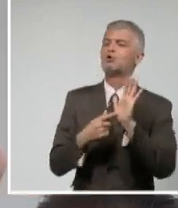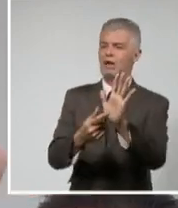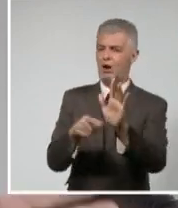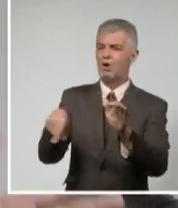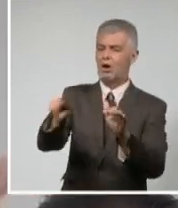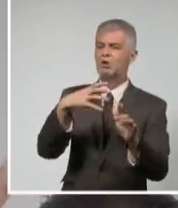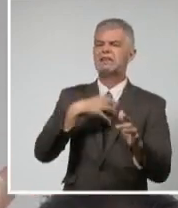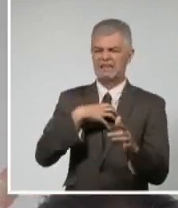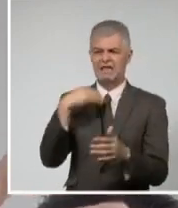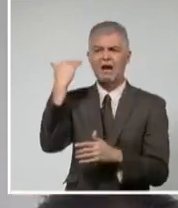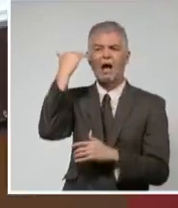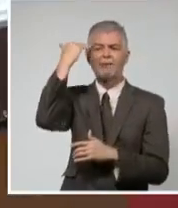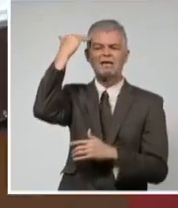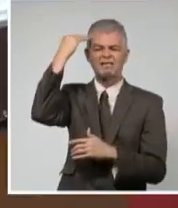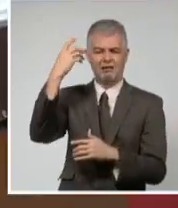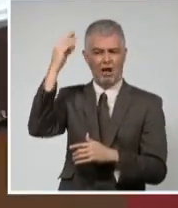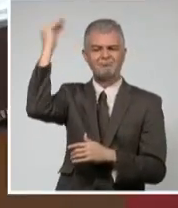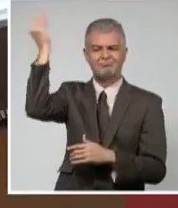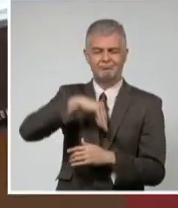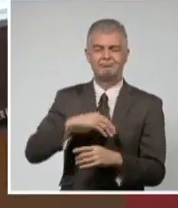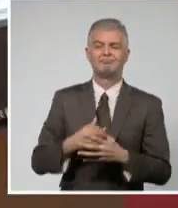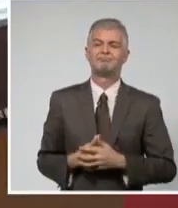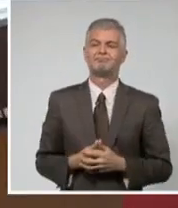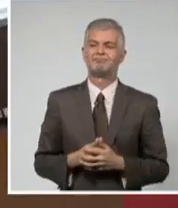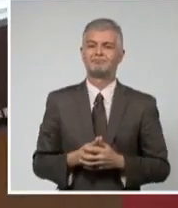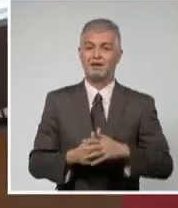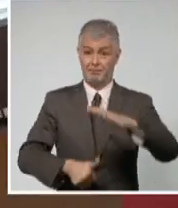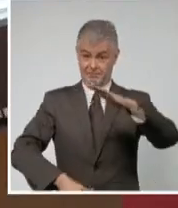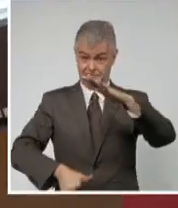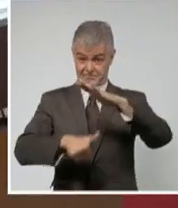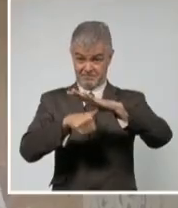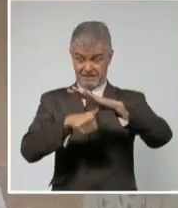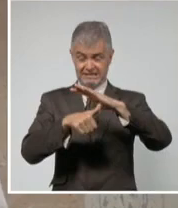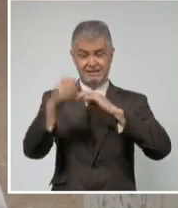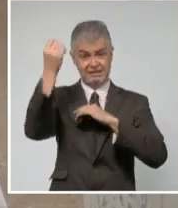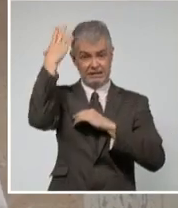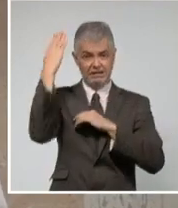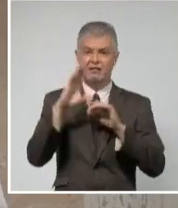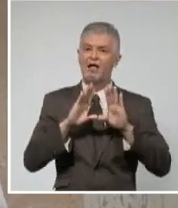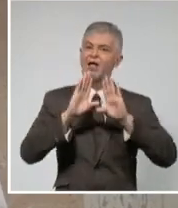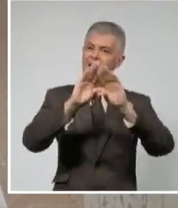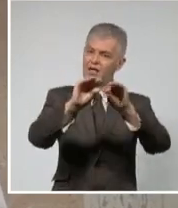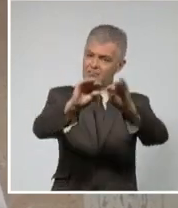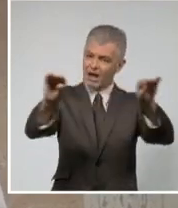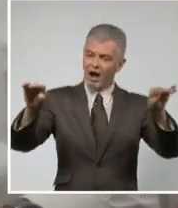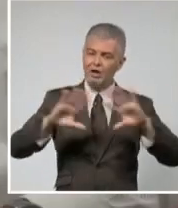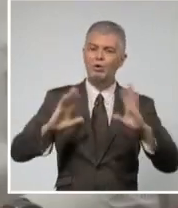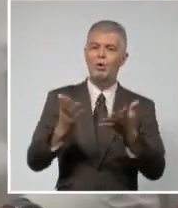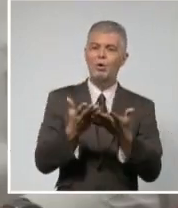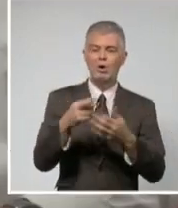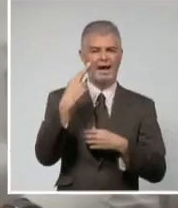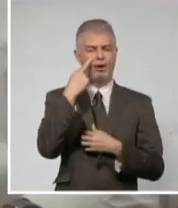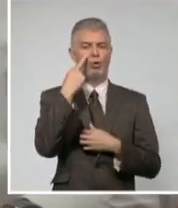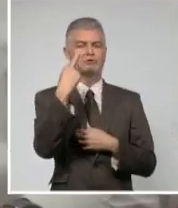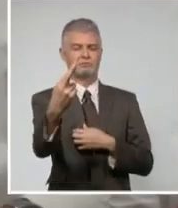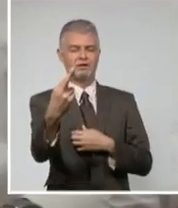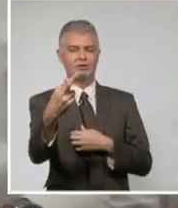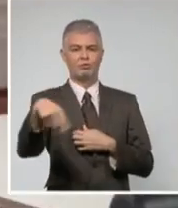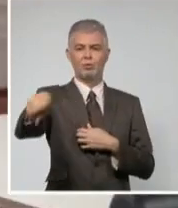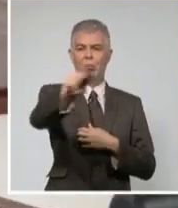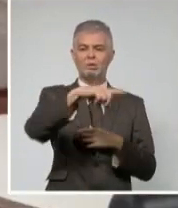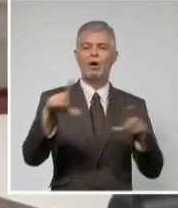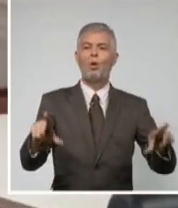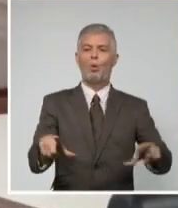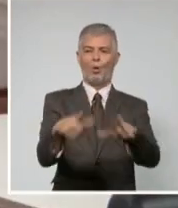un gran conocimiento y una gran capacidad. El presidente cubano les expresó a todos los profesionales de la salud su reconocimiento por la misión cumplida